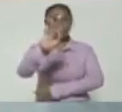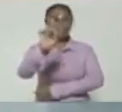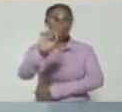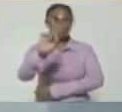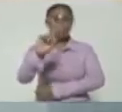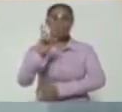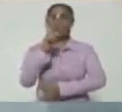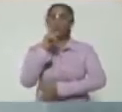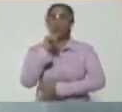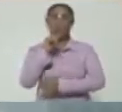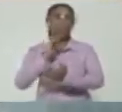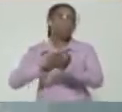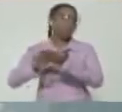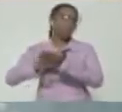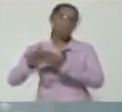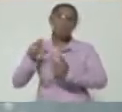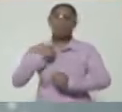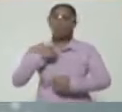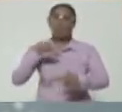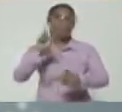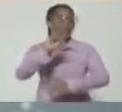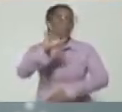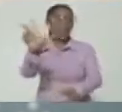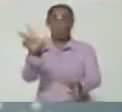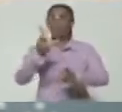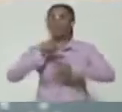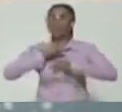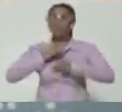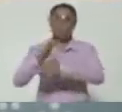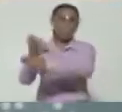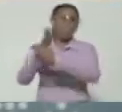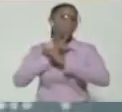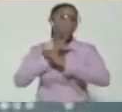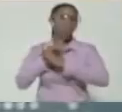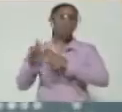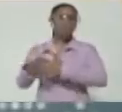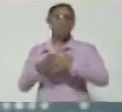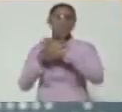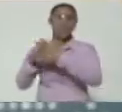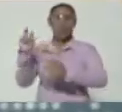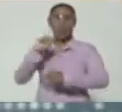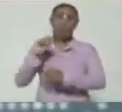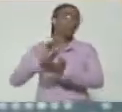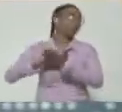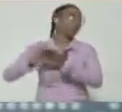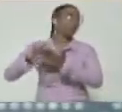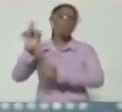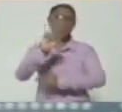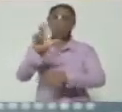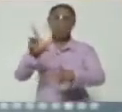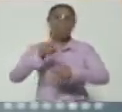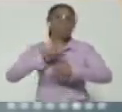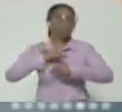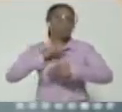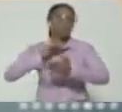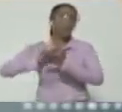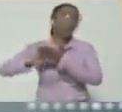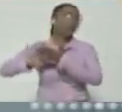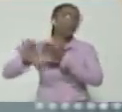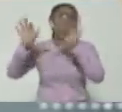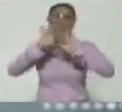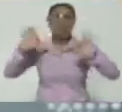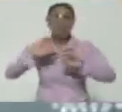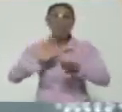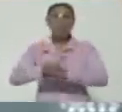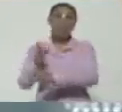excusa. Yo no acepto el bloqueo gringo como excusa. No le acepto la excusa a nadie de que